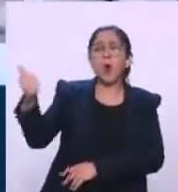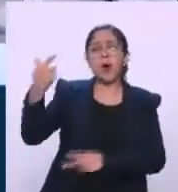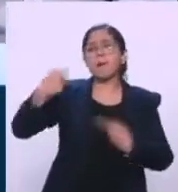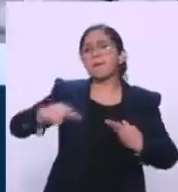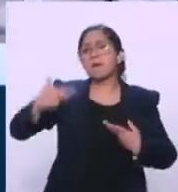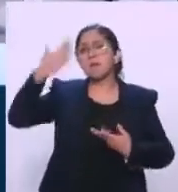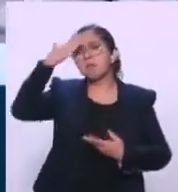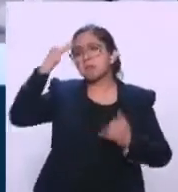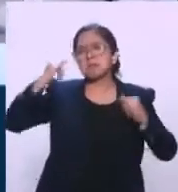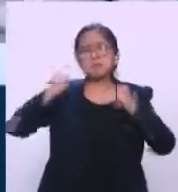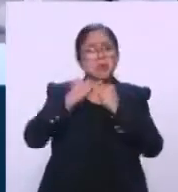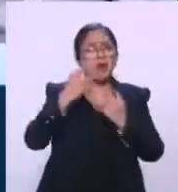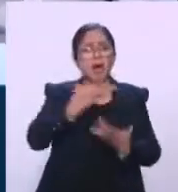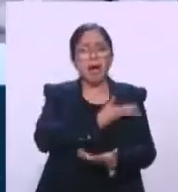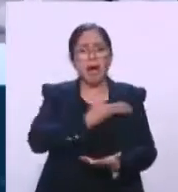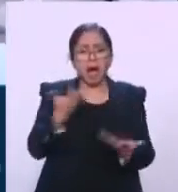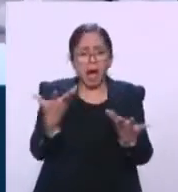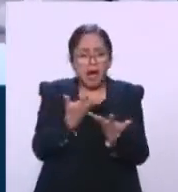sé.